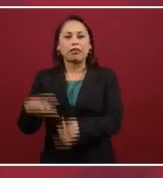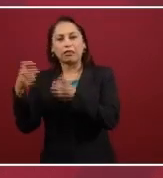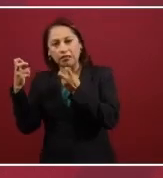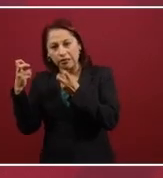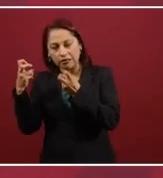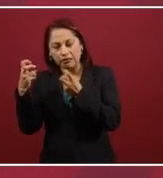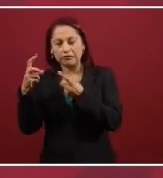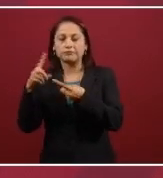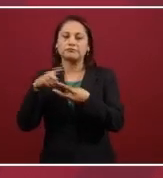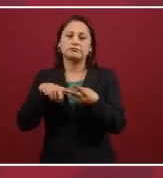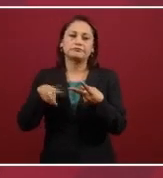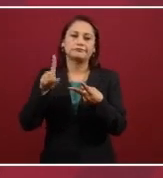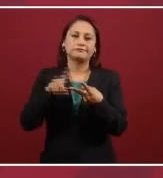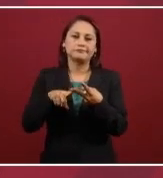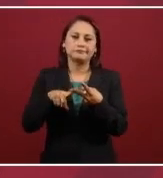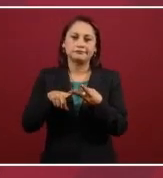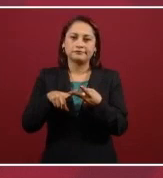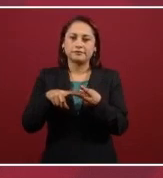de